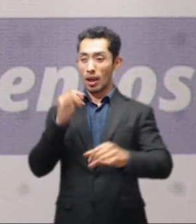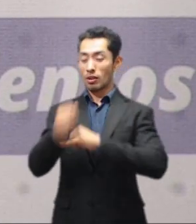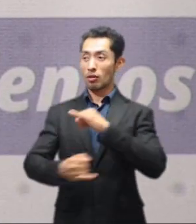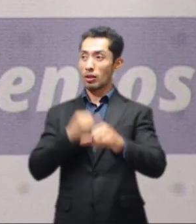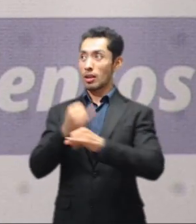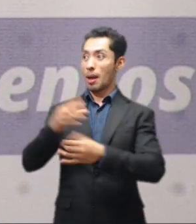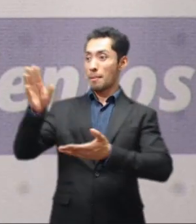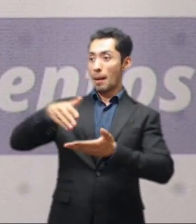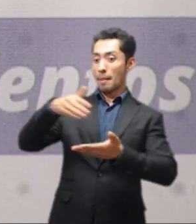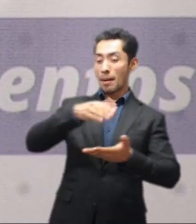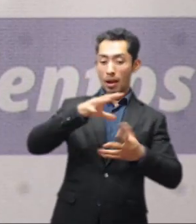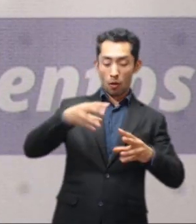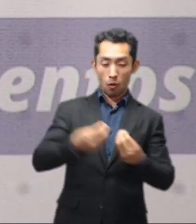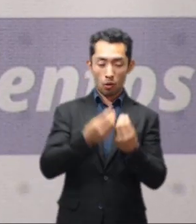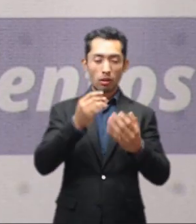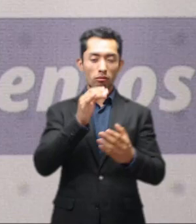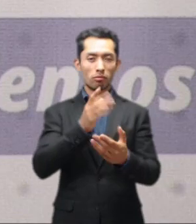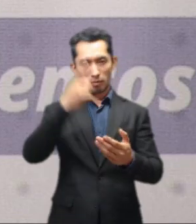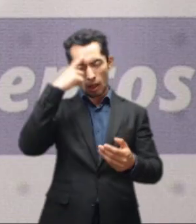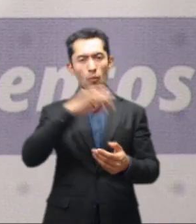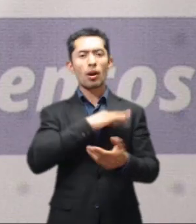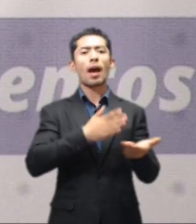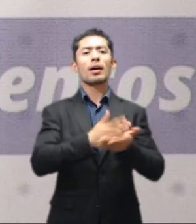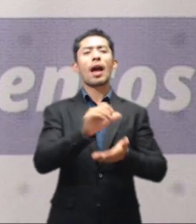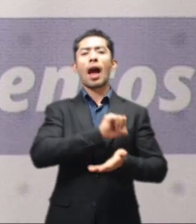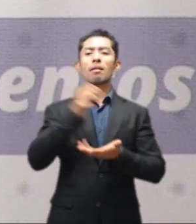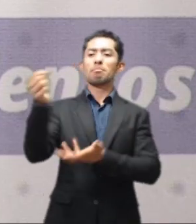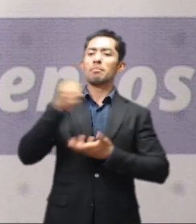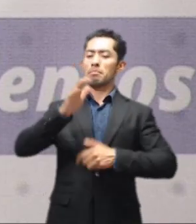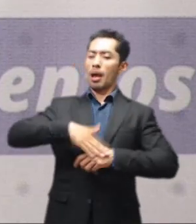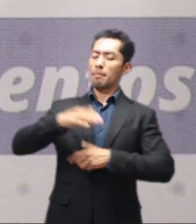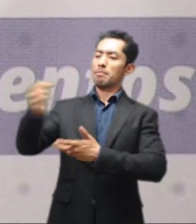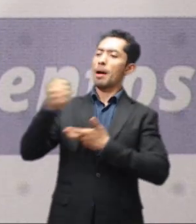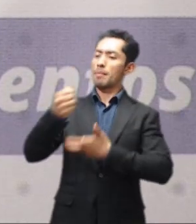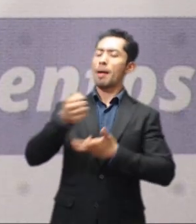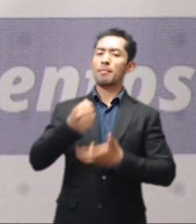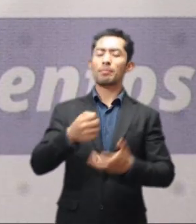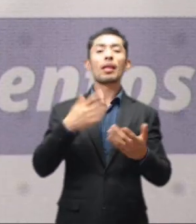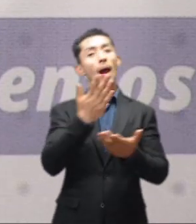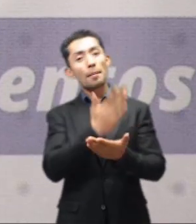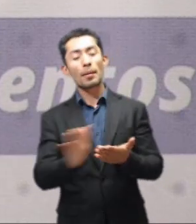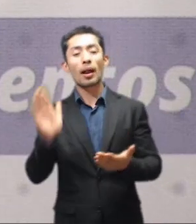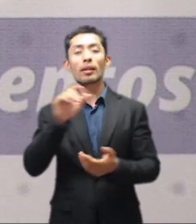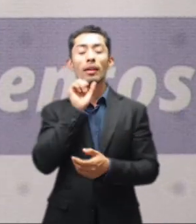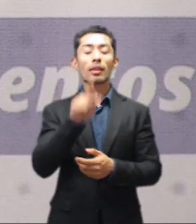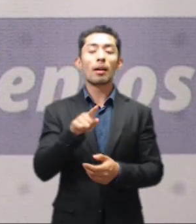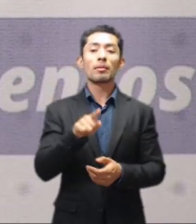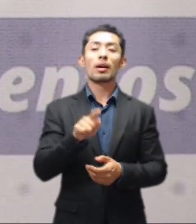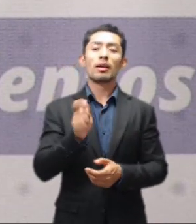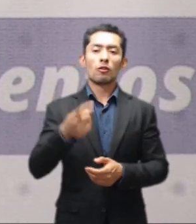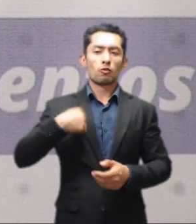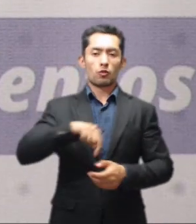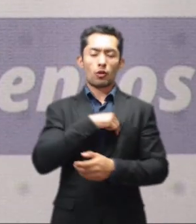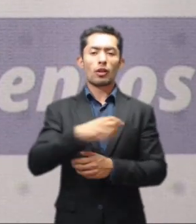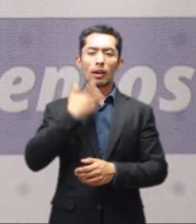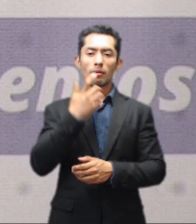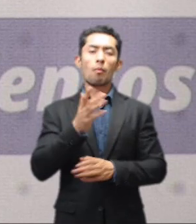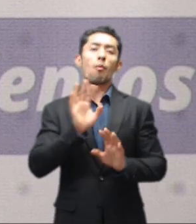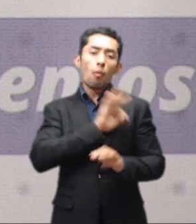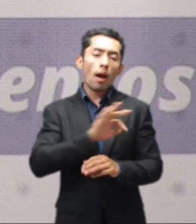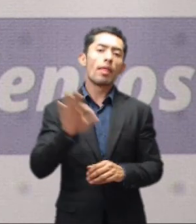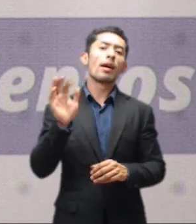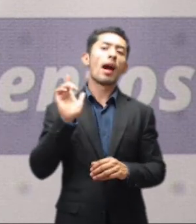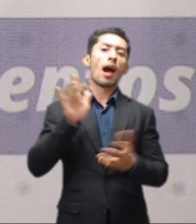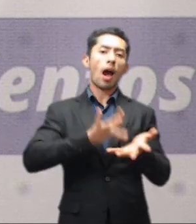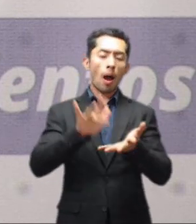internacionales para que podamos accesar a muchos recursos más a un lado a esto eh buscaremos la posibilidad de